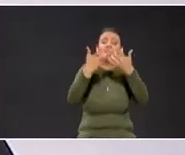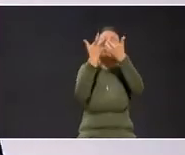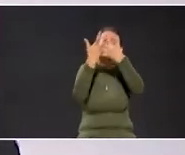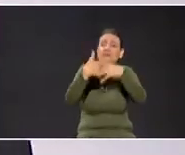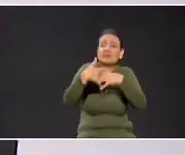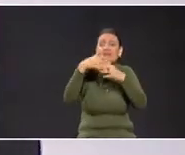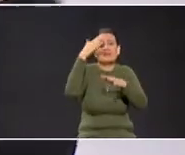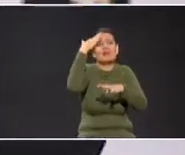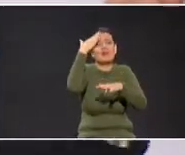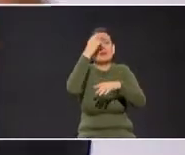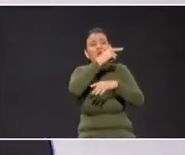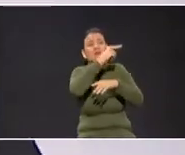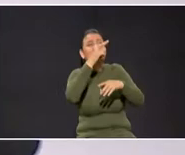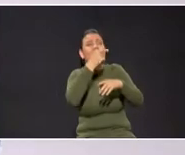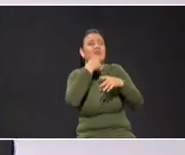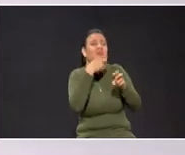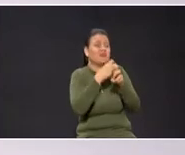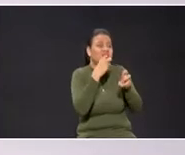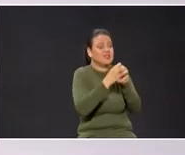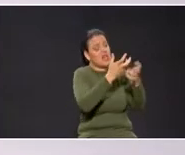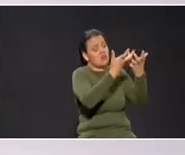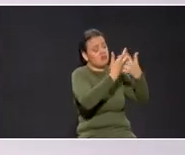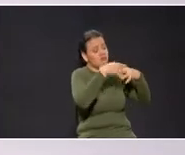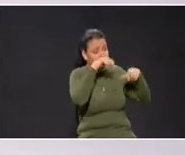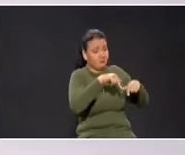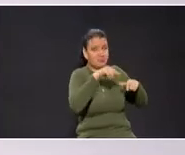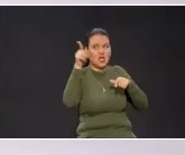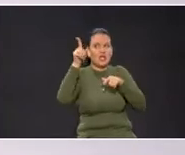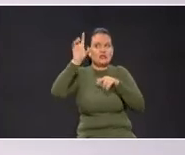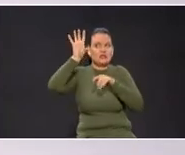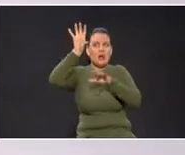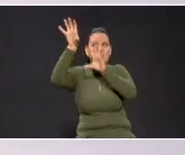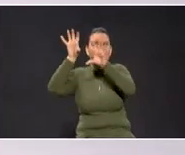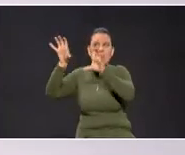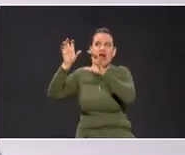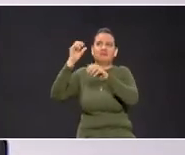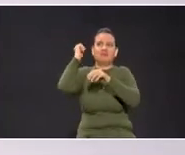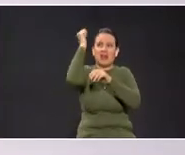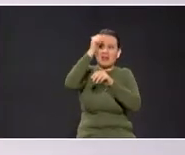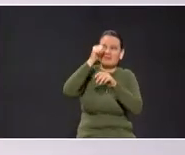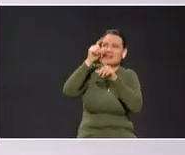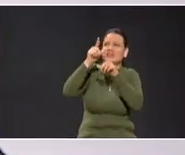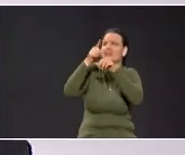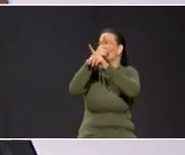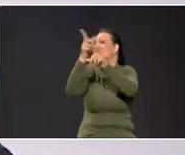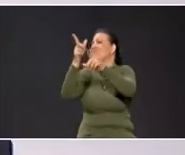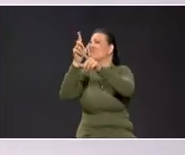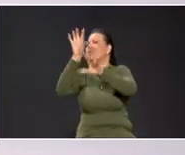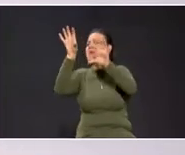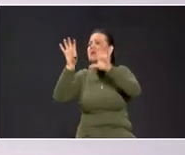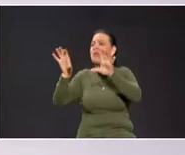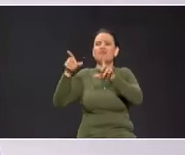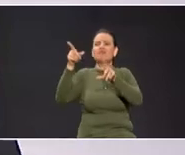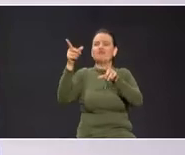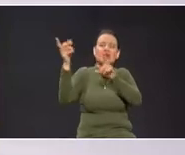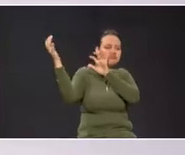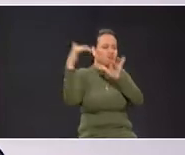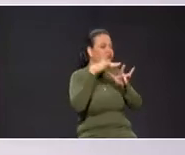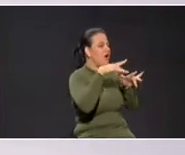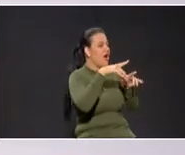comerciales que vienen del extranjero como son las importaciones de textiles de áfrica y de asia trabajar en promover nuestra pequeña y mediana industria